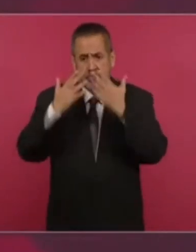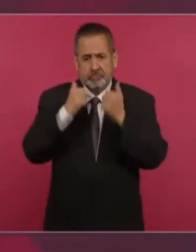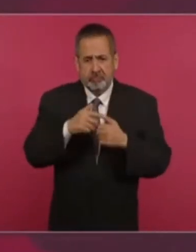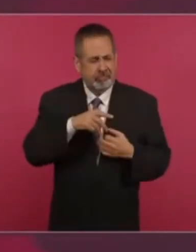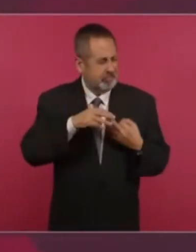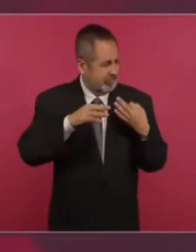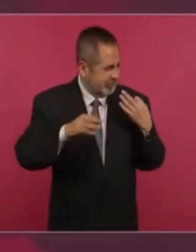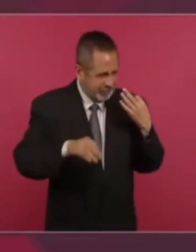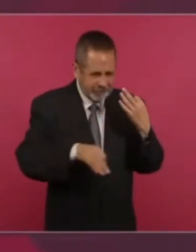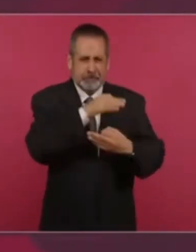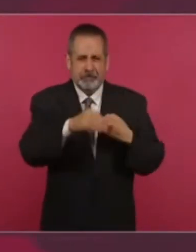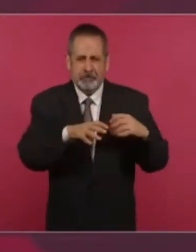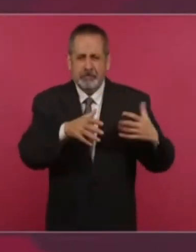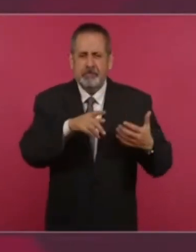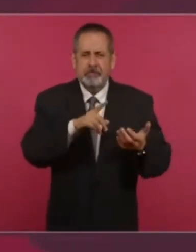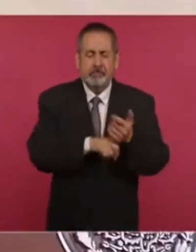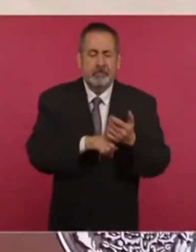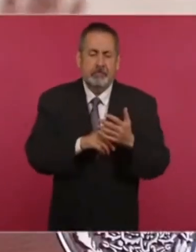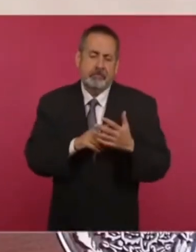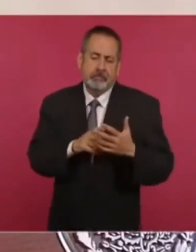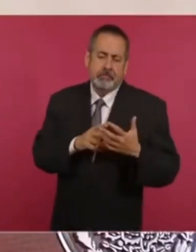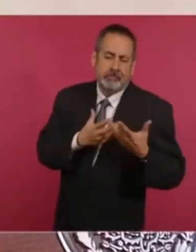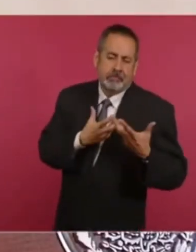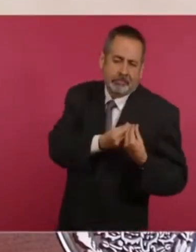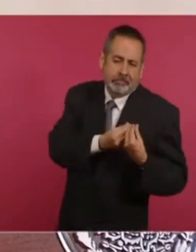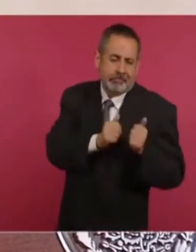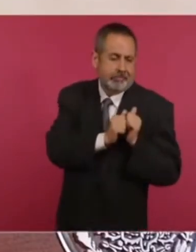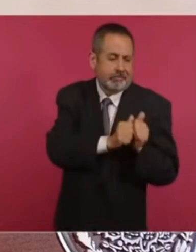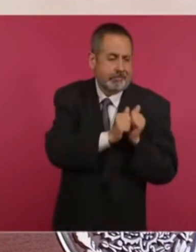Todos ladeados.